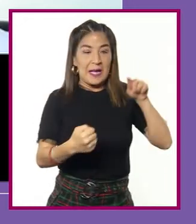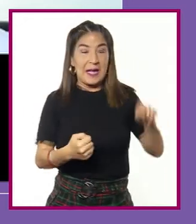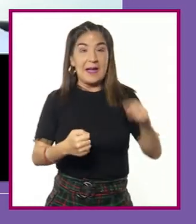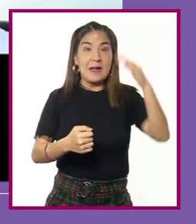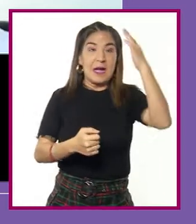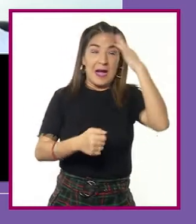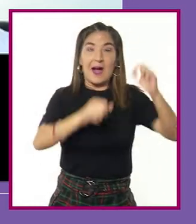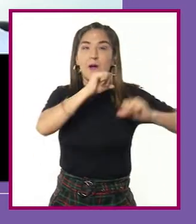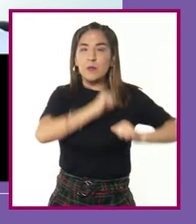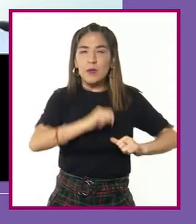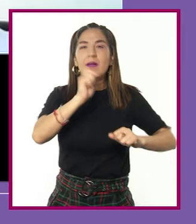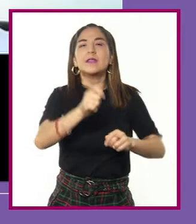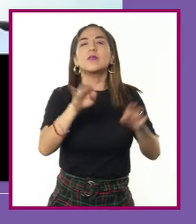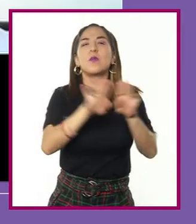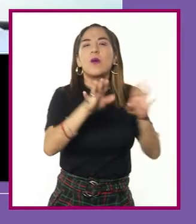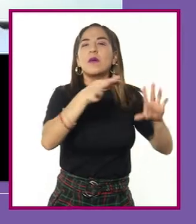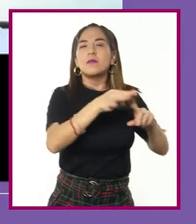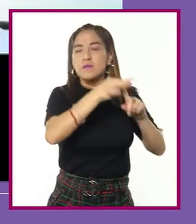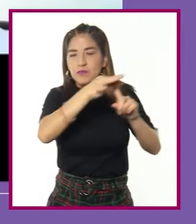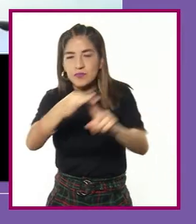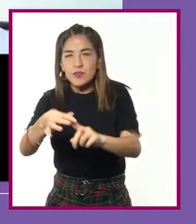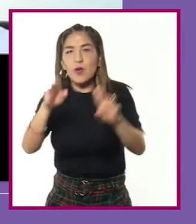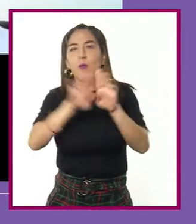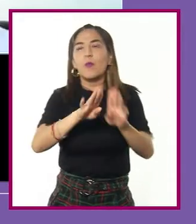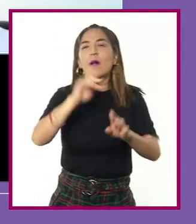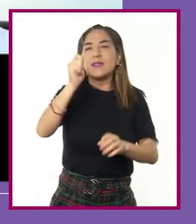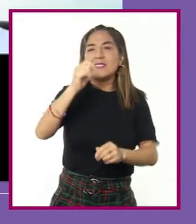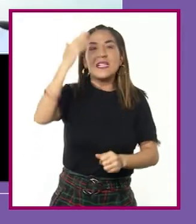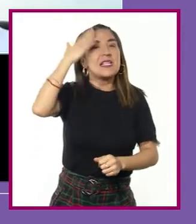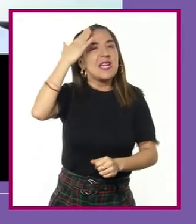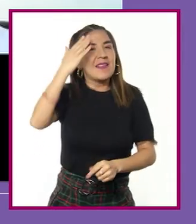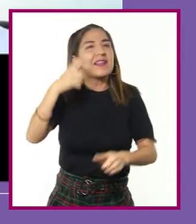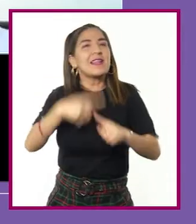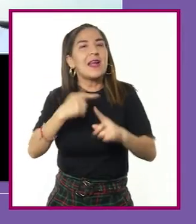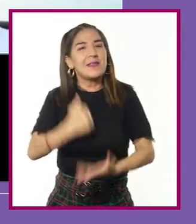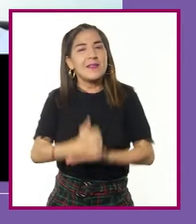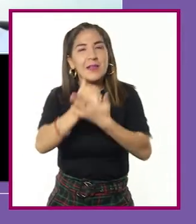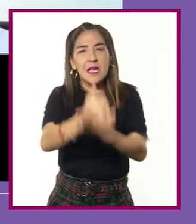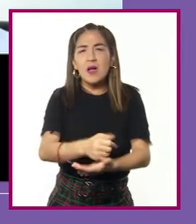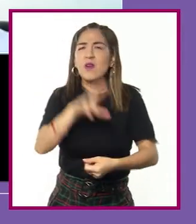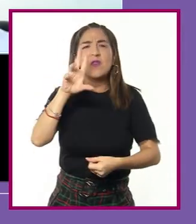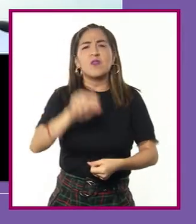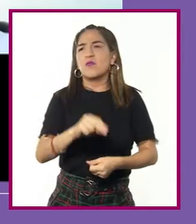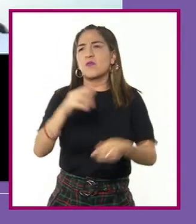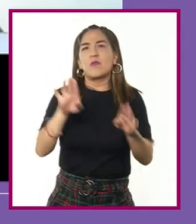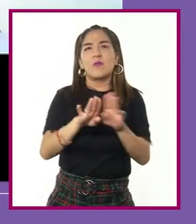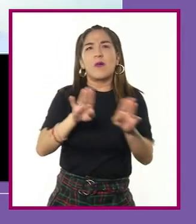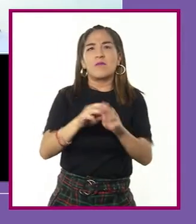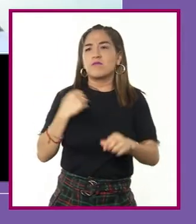del acompañamiento y de los liderazgos sin necesariamente imponer, sino a través